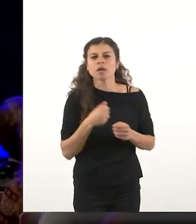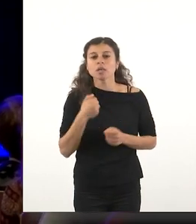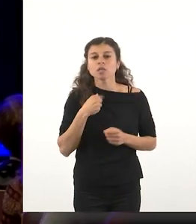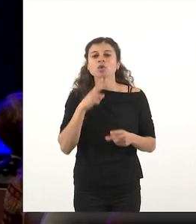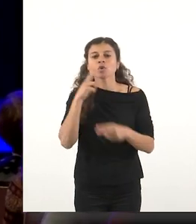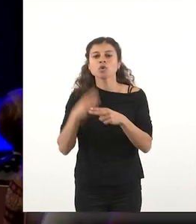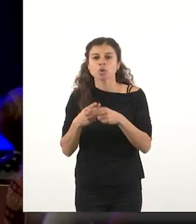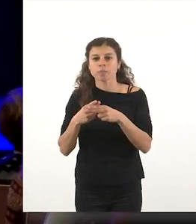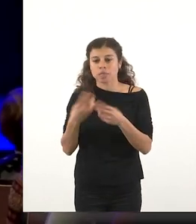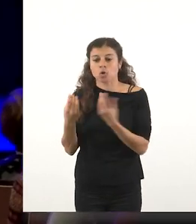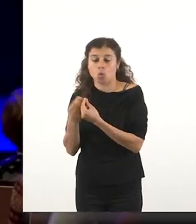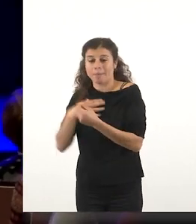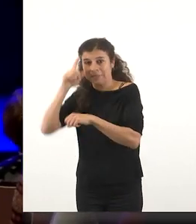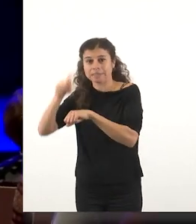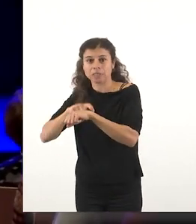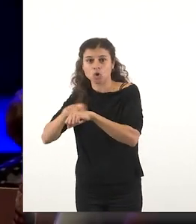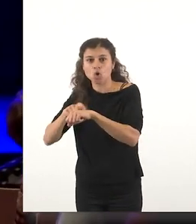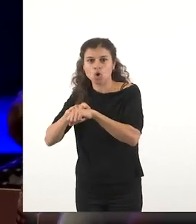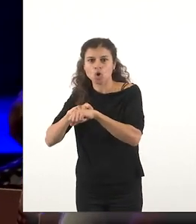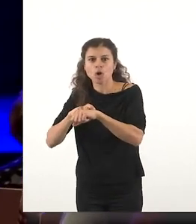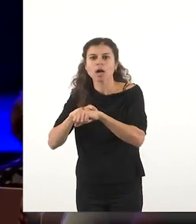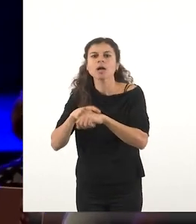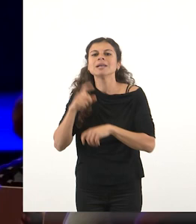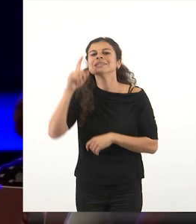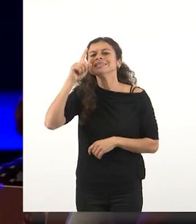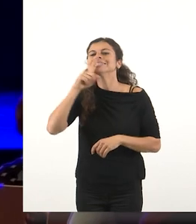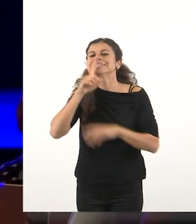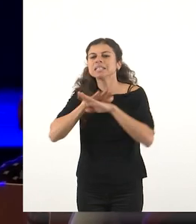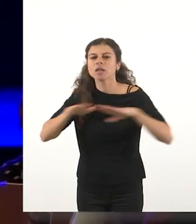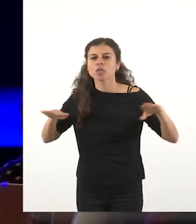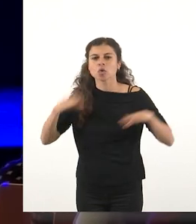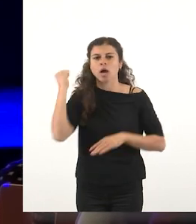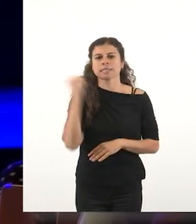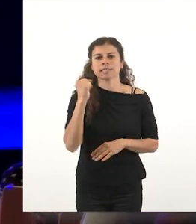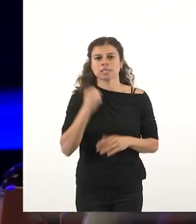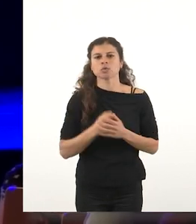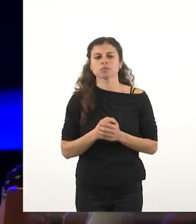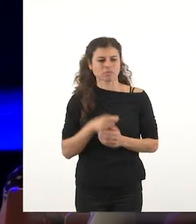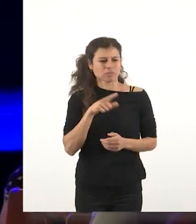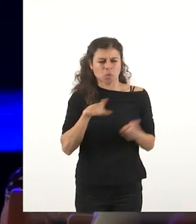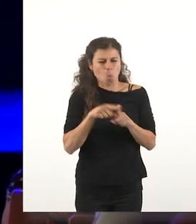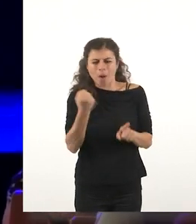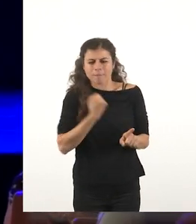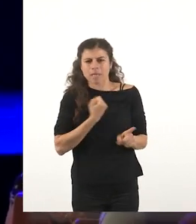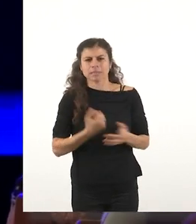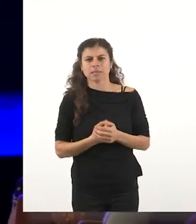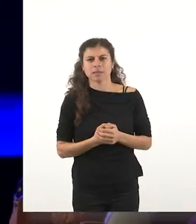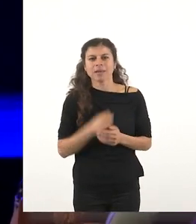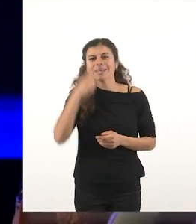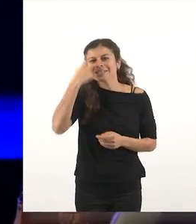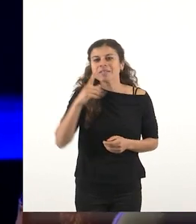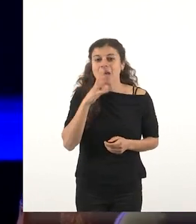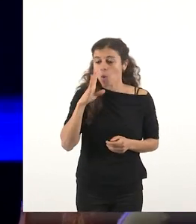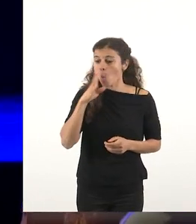psicóloga que Antonio ejercía sobre mí un silencio asesino que me mató en vida. ¿Y sabéis cómo se llama esto ahora desde